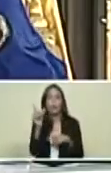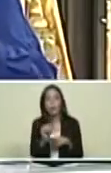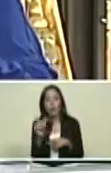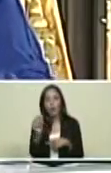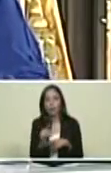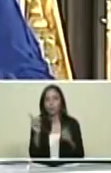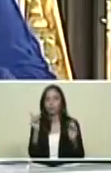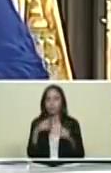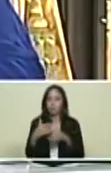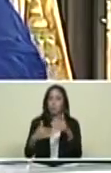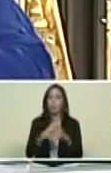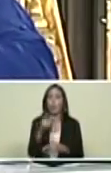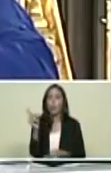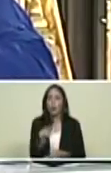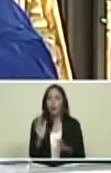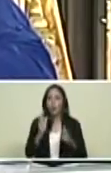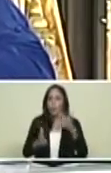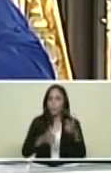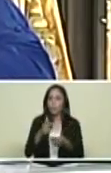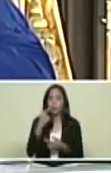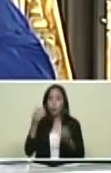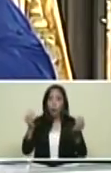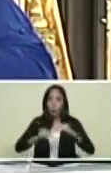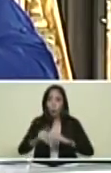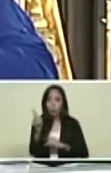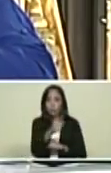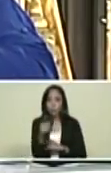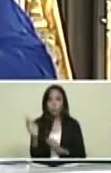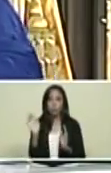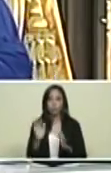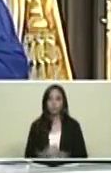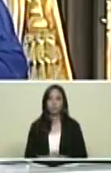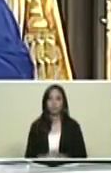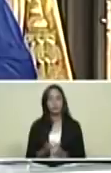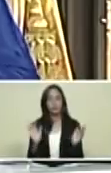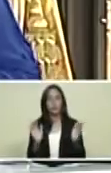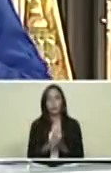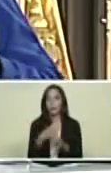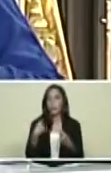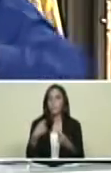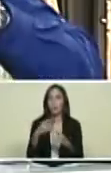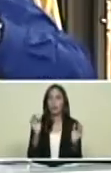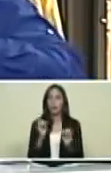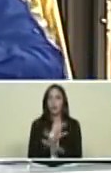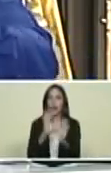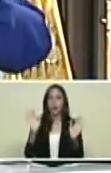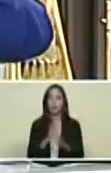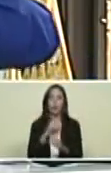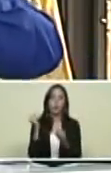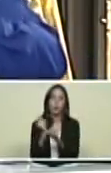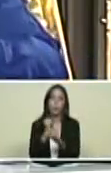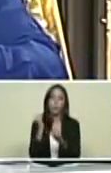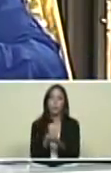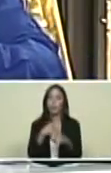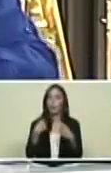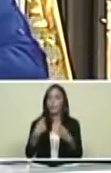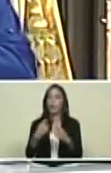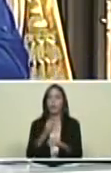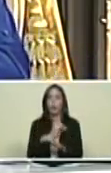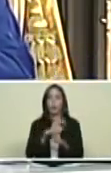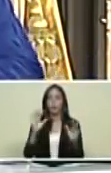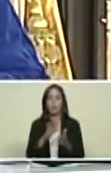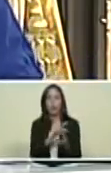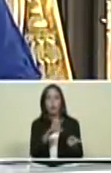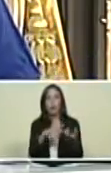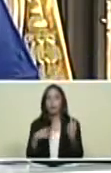realito. El pueblo está de acuerdo con esto. Al pueblo le gusta pagar sus cosas. Trabajar, ganar su